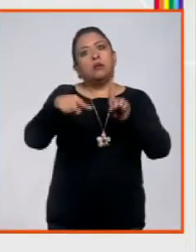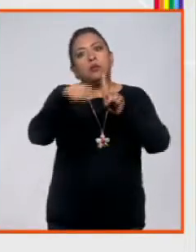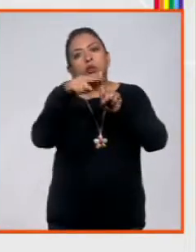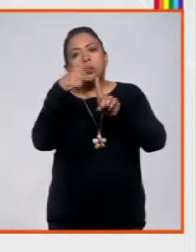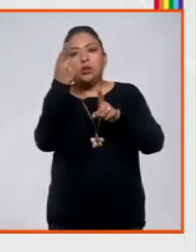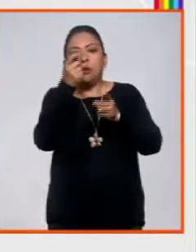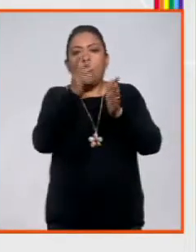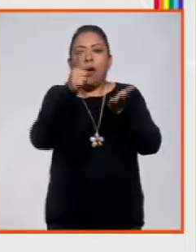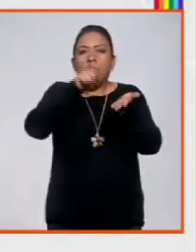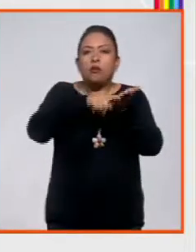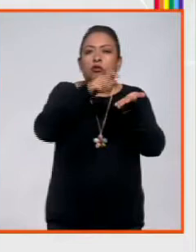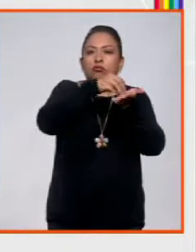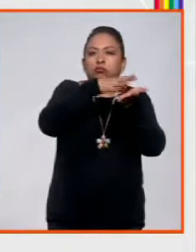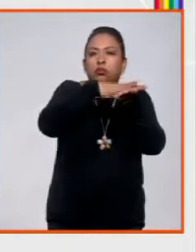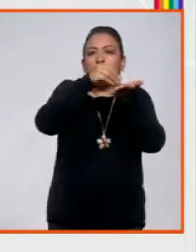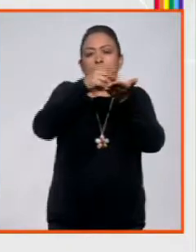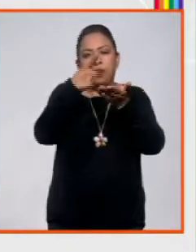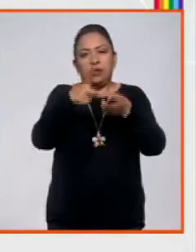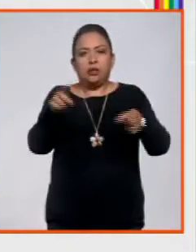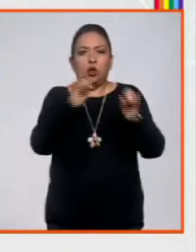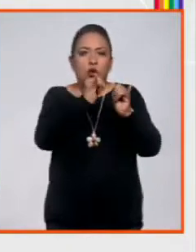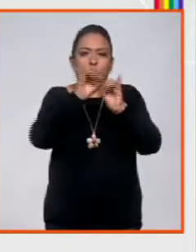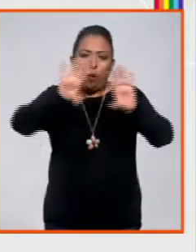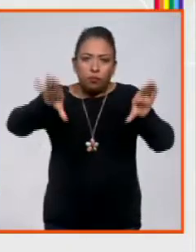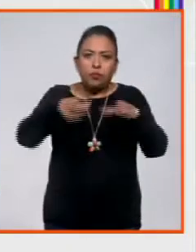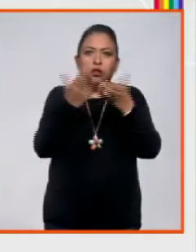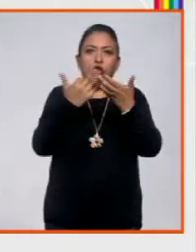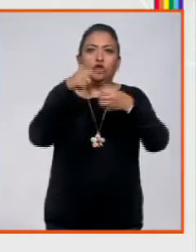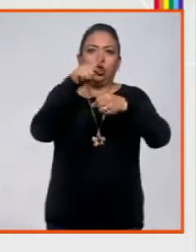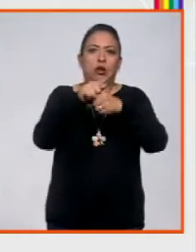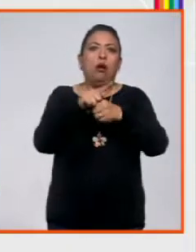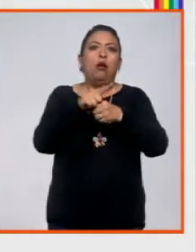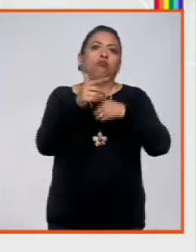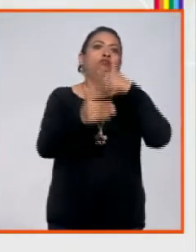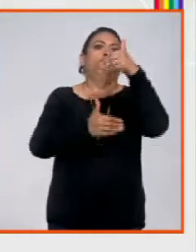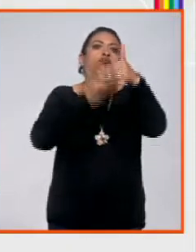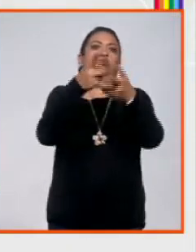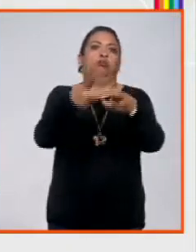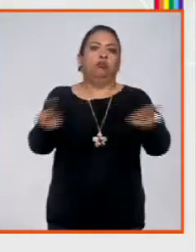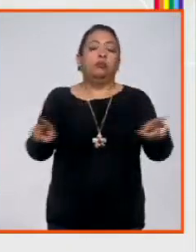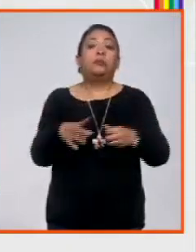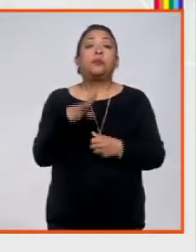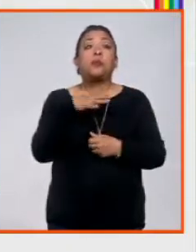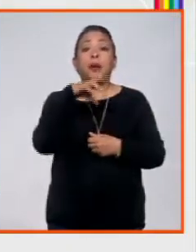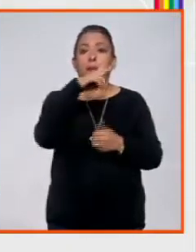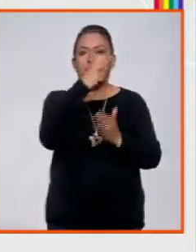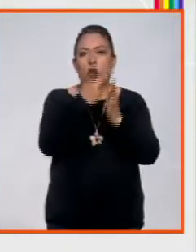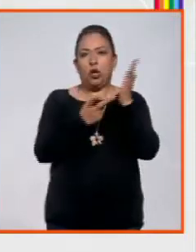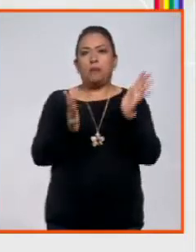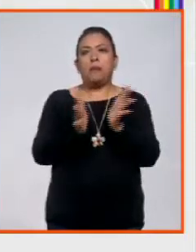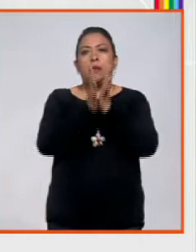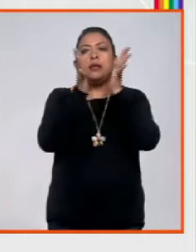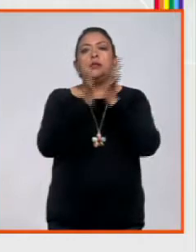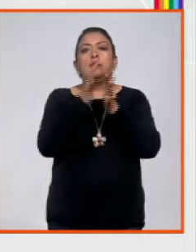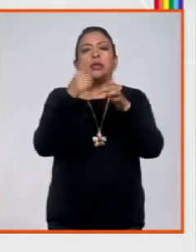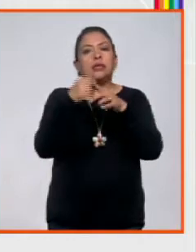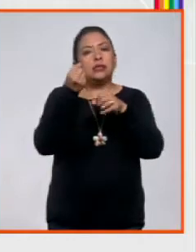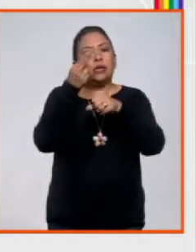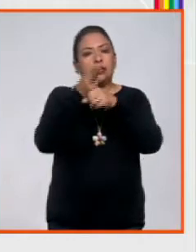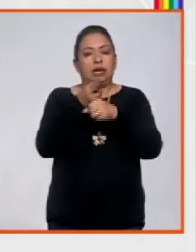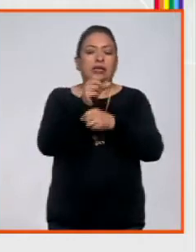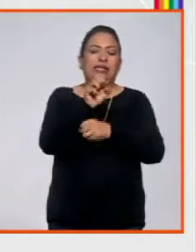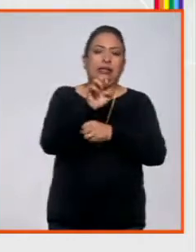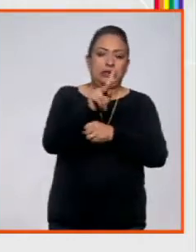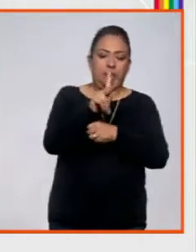tanto para el buen desarrollo individual como para el conjunto social en el programa participa la secretaria de educación